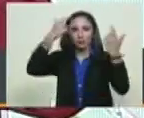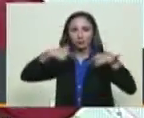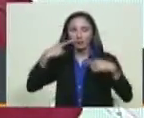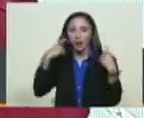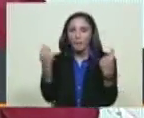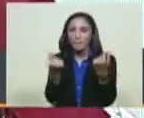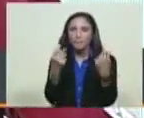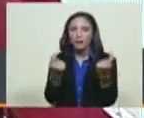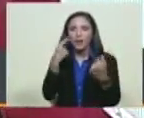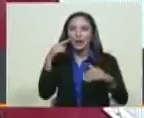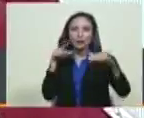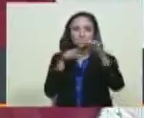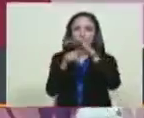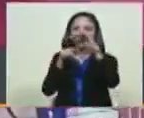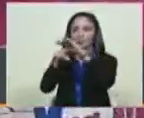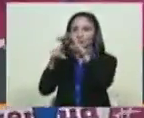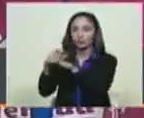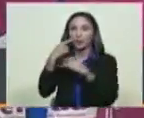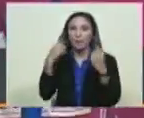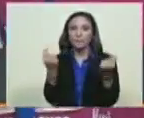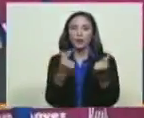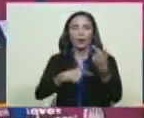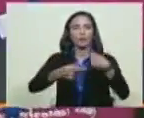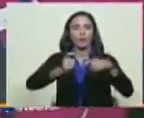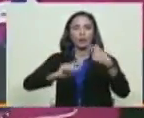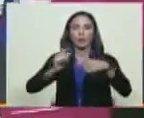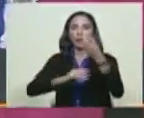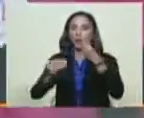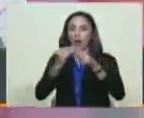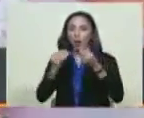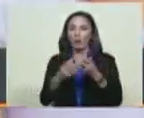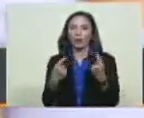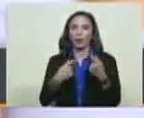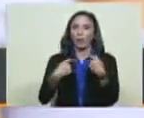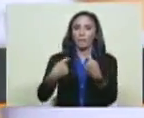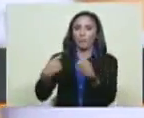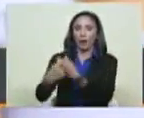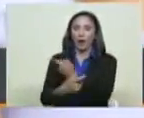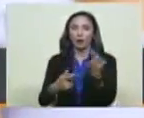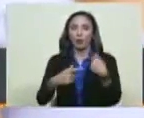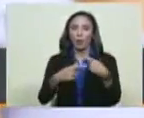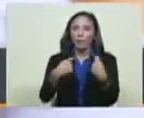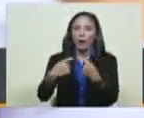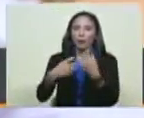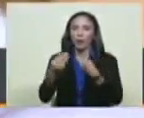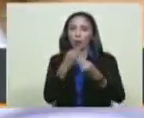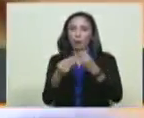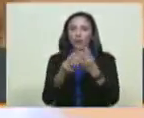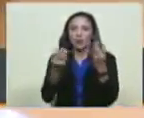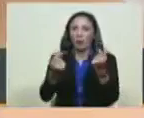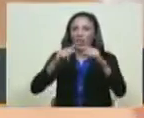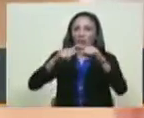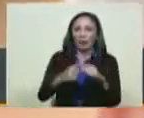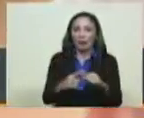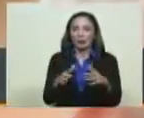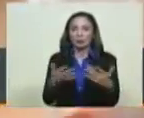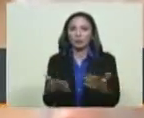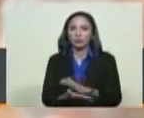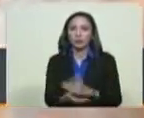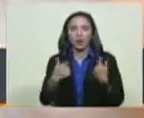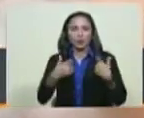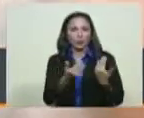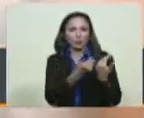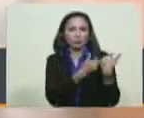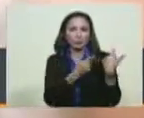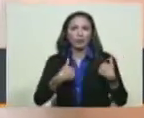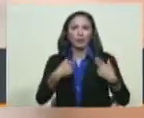avizor del abastecimiento de los precios acordados yo me encargo de los